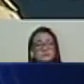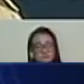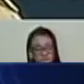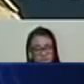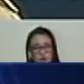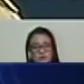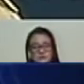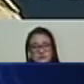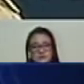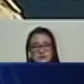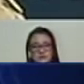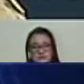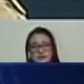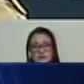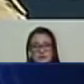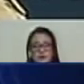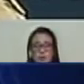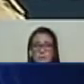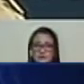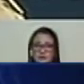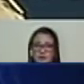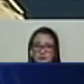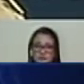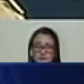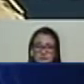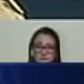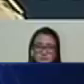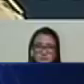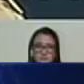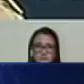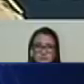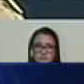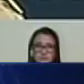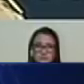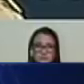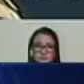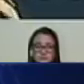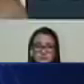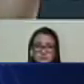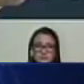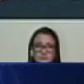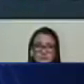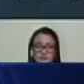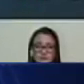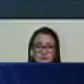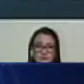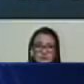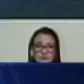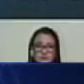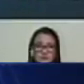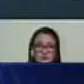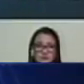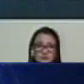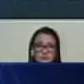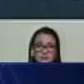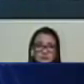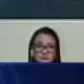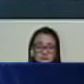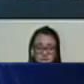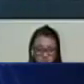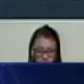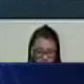presidenta del Consejo Nacional Electoral, Tibisay Lucena, pudo dar el resultado. Es así. Ahora voy a explicar qué fue lo